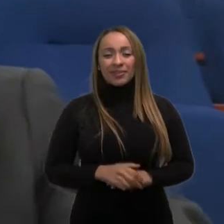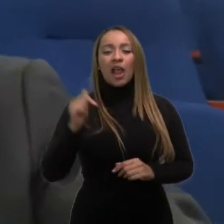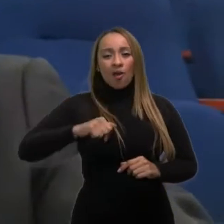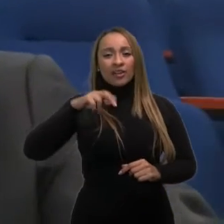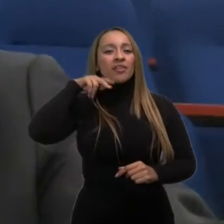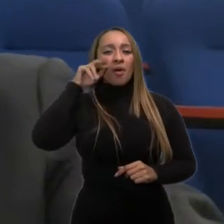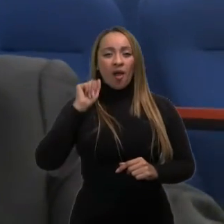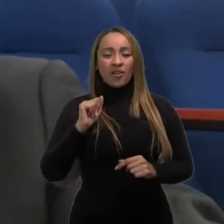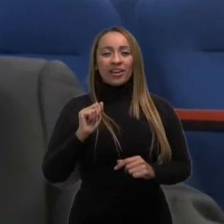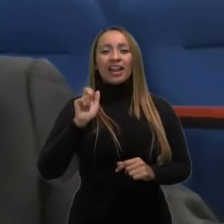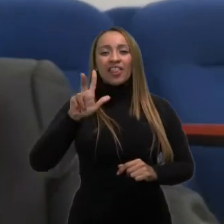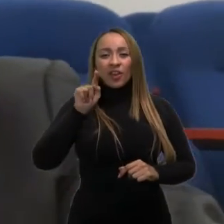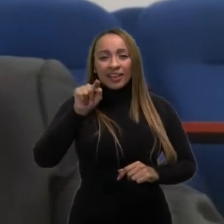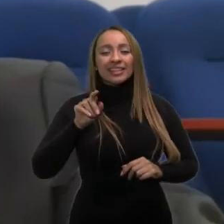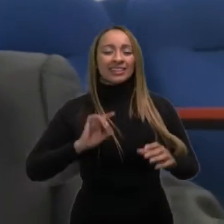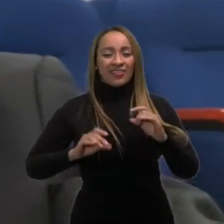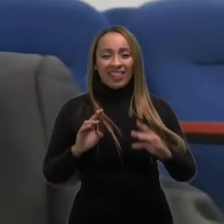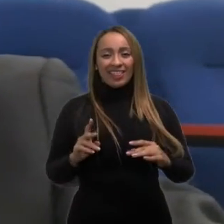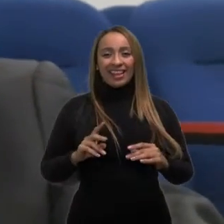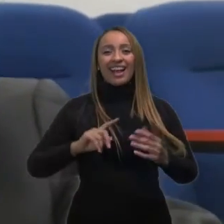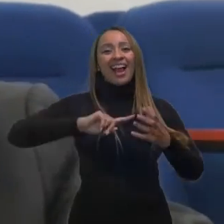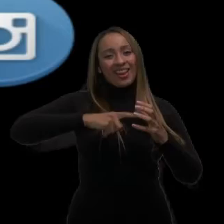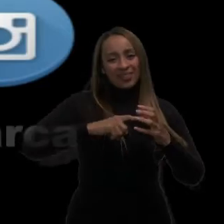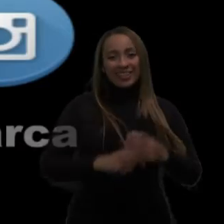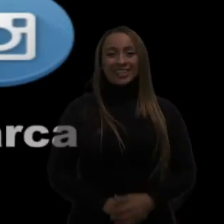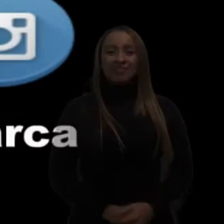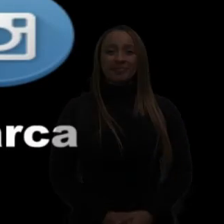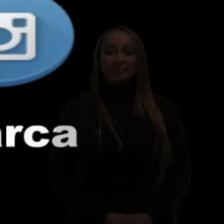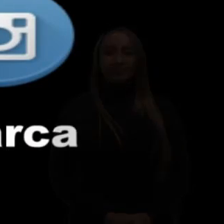Vamos a orar. Dios te bendiga. Esto fue La Tuerca.